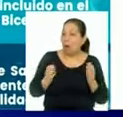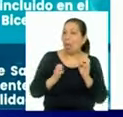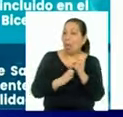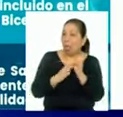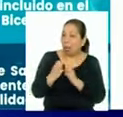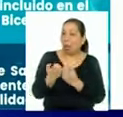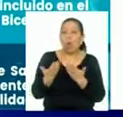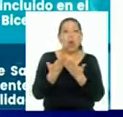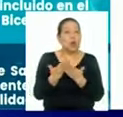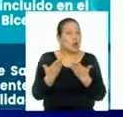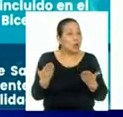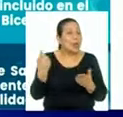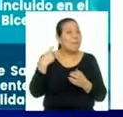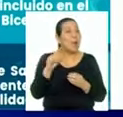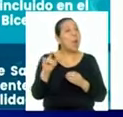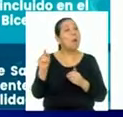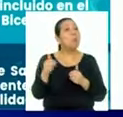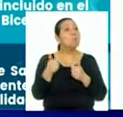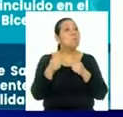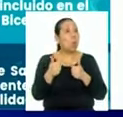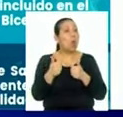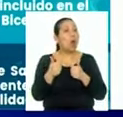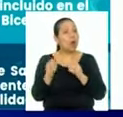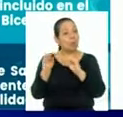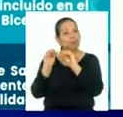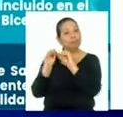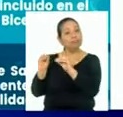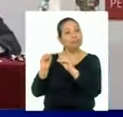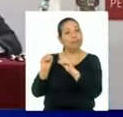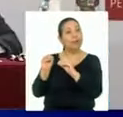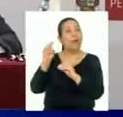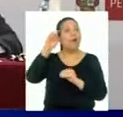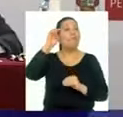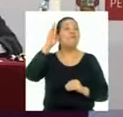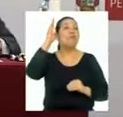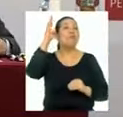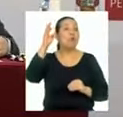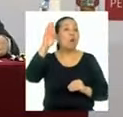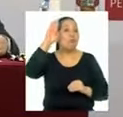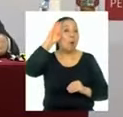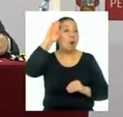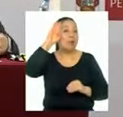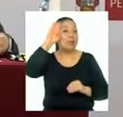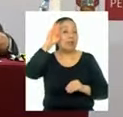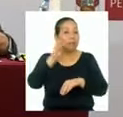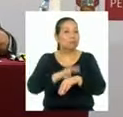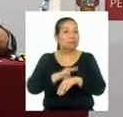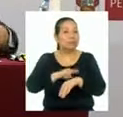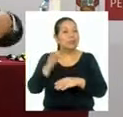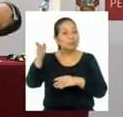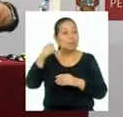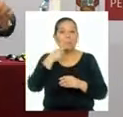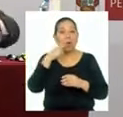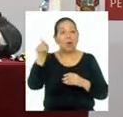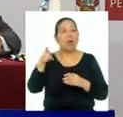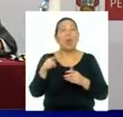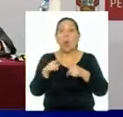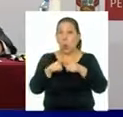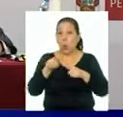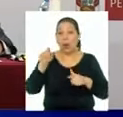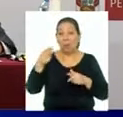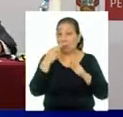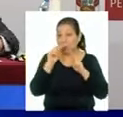en condiciones para una buena formación de los futuros suboficiales de la Policía Nacional del Perú.